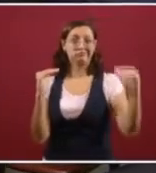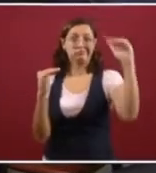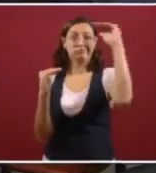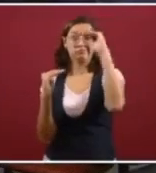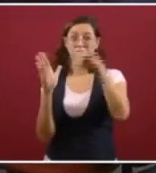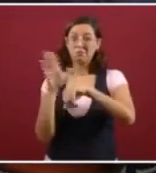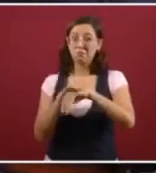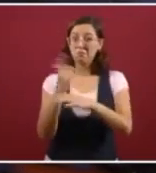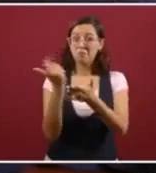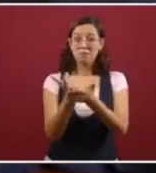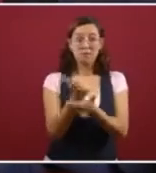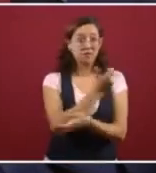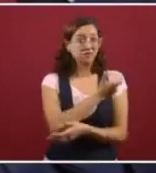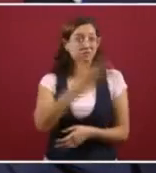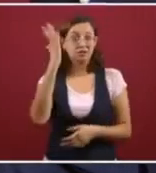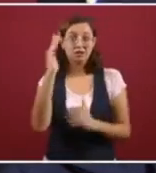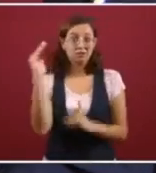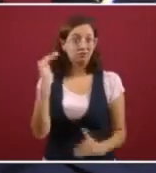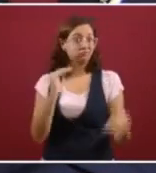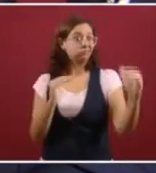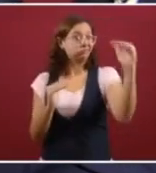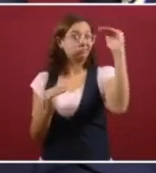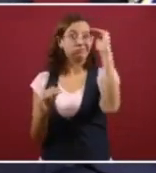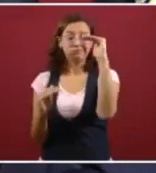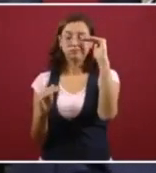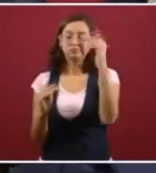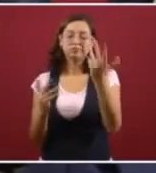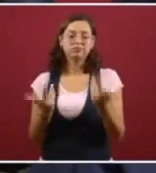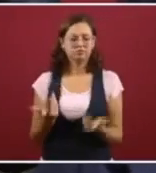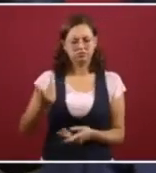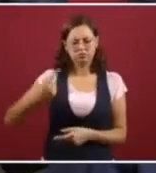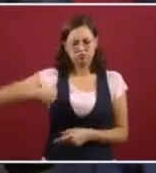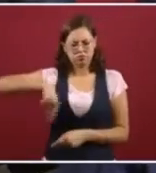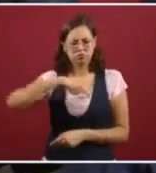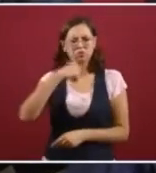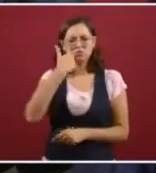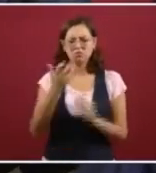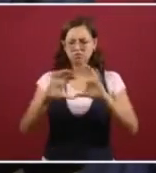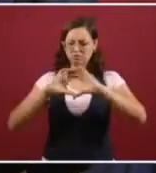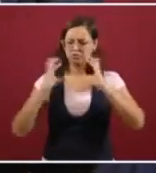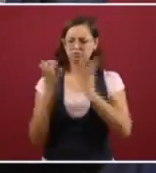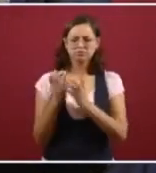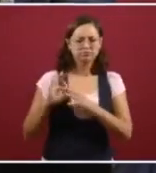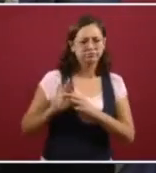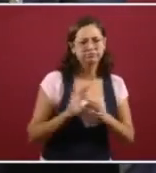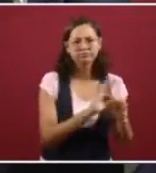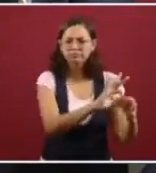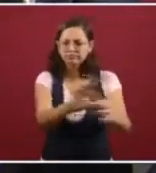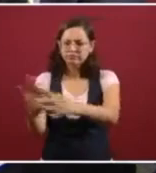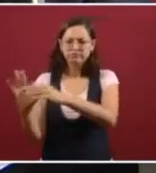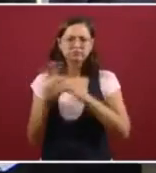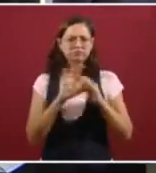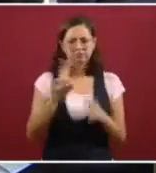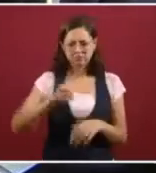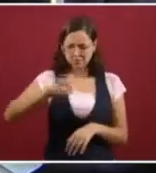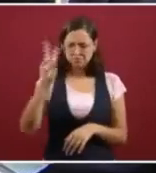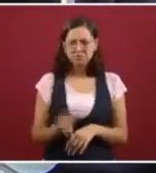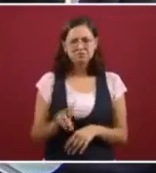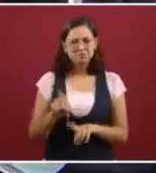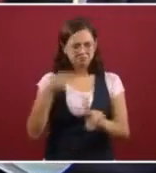la globalidad en todo, queremos que se